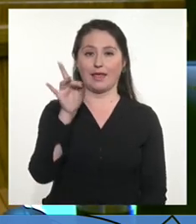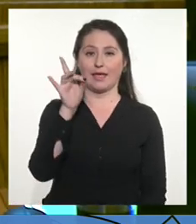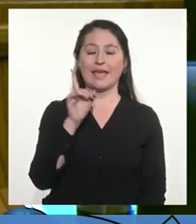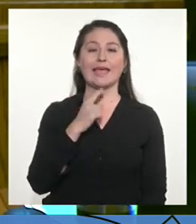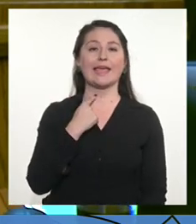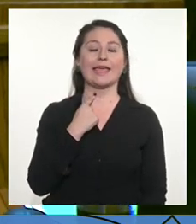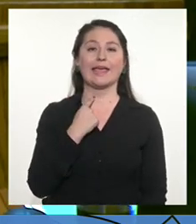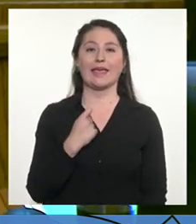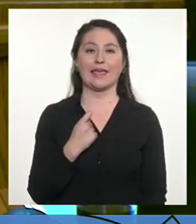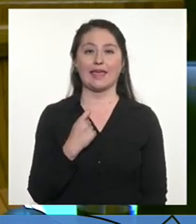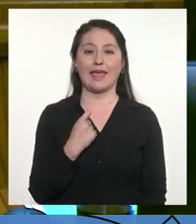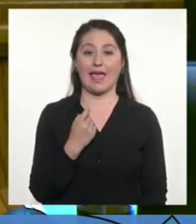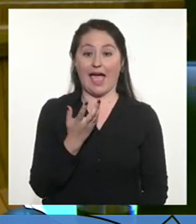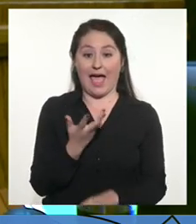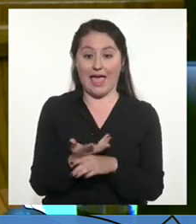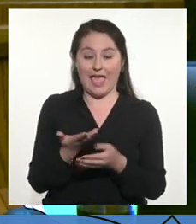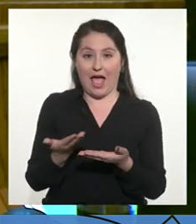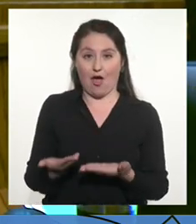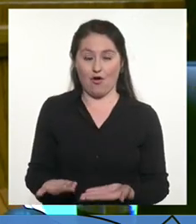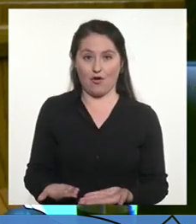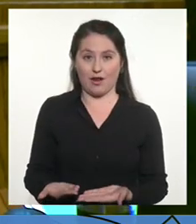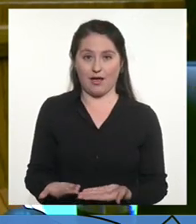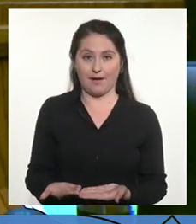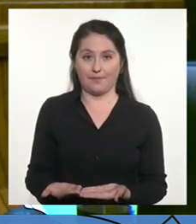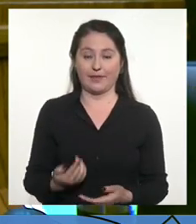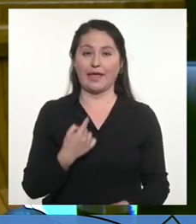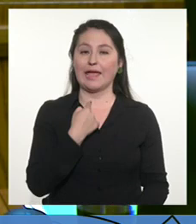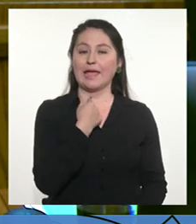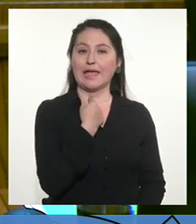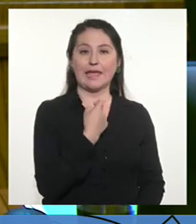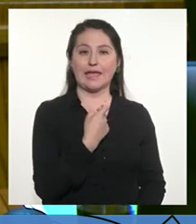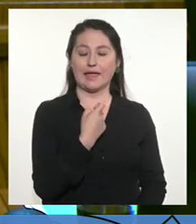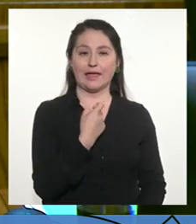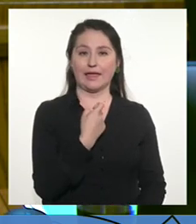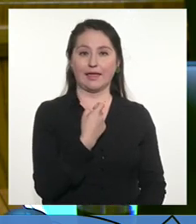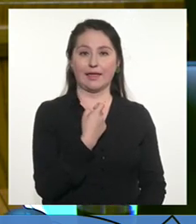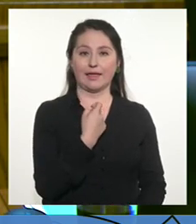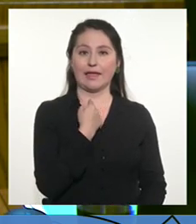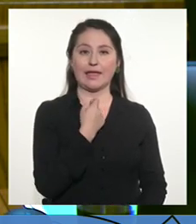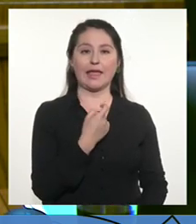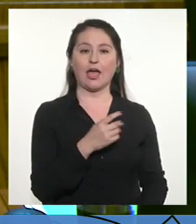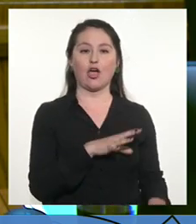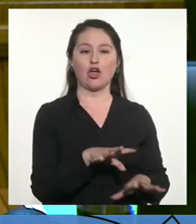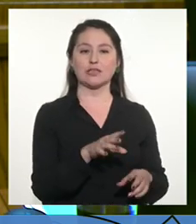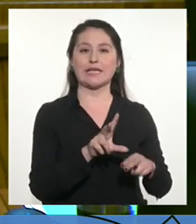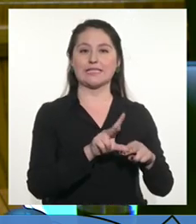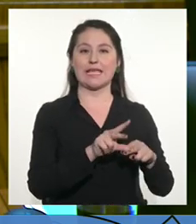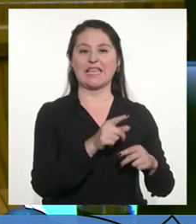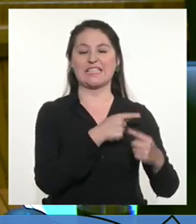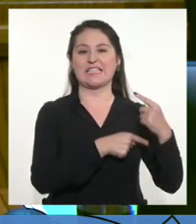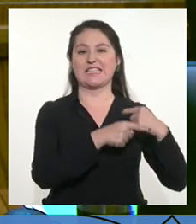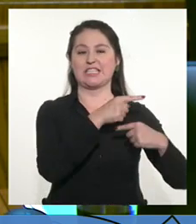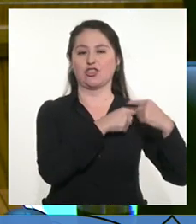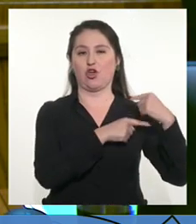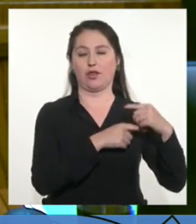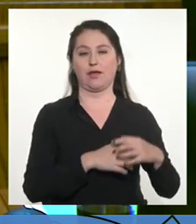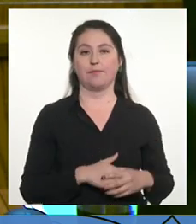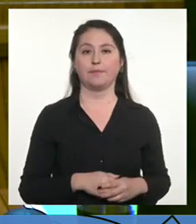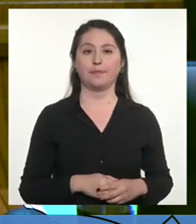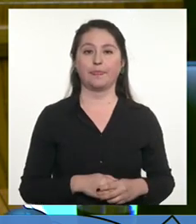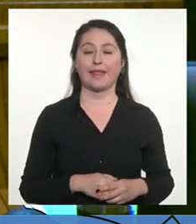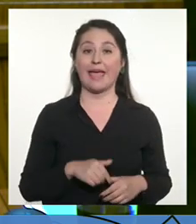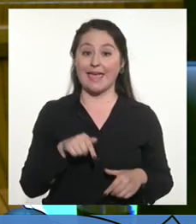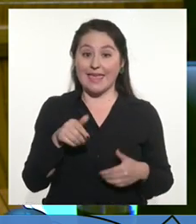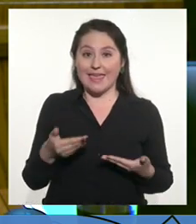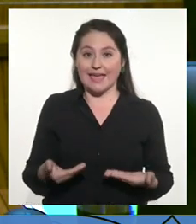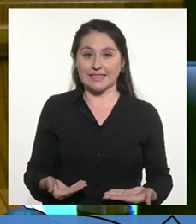lo que está actualmente vigente y qué es lo que es historia y de esa manera se va